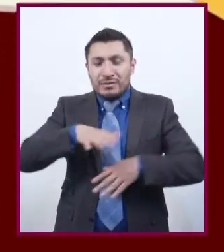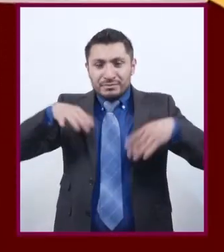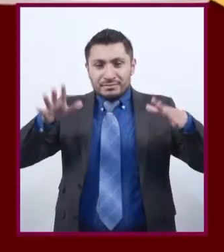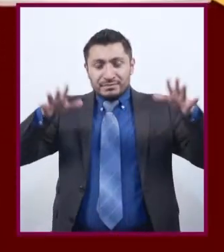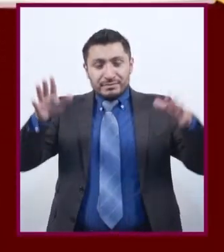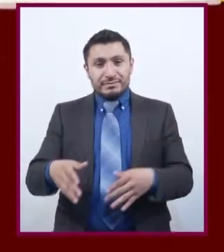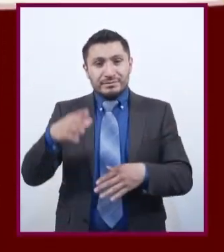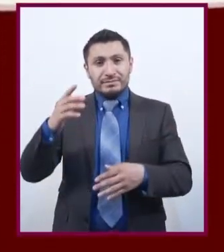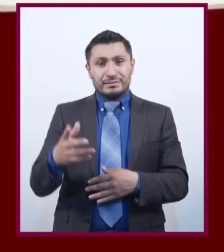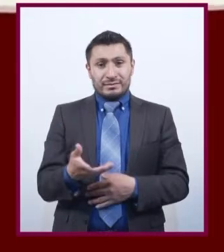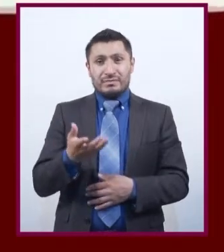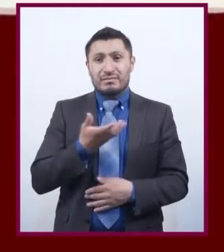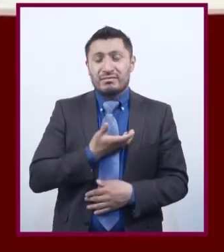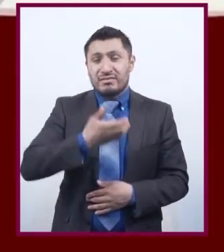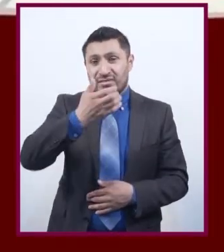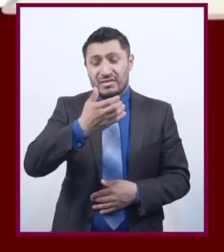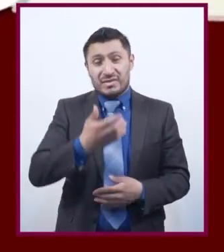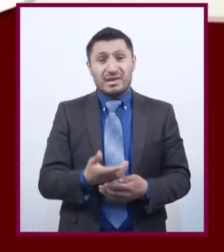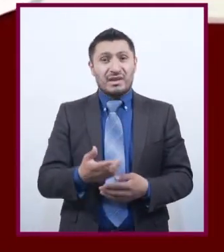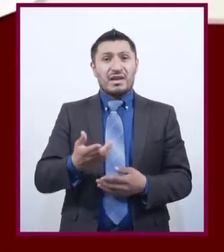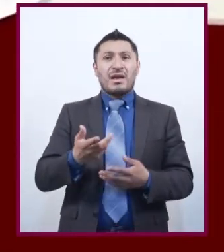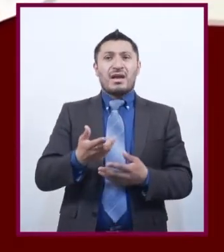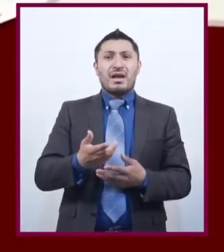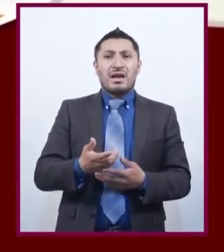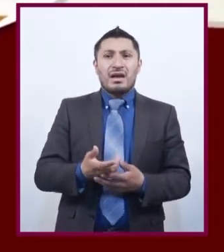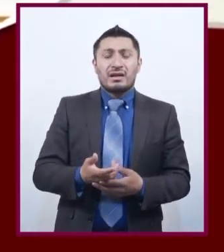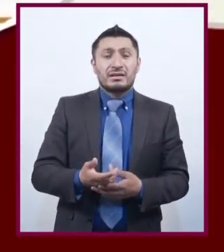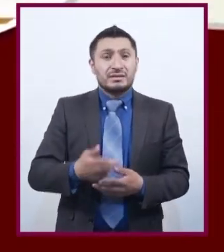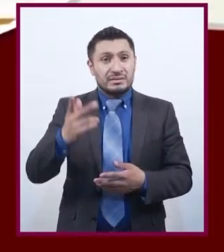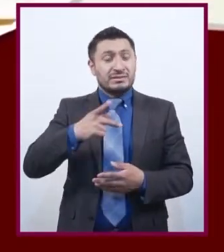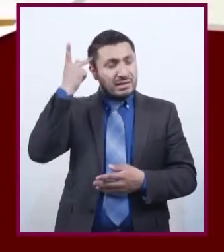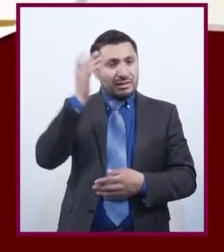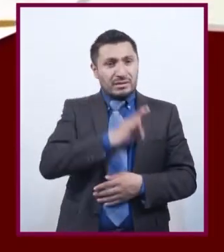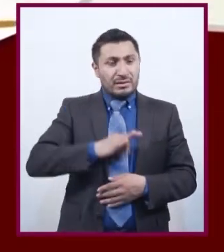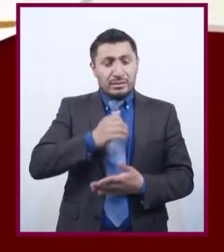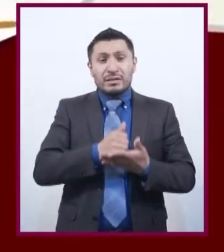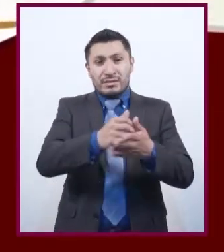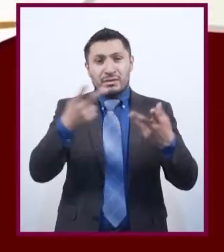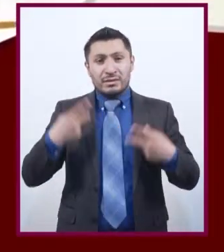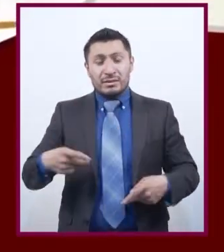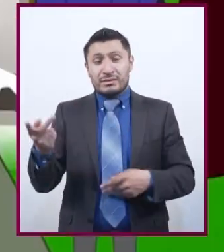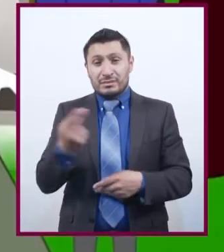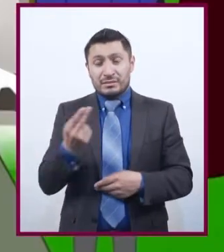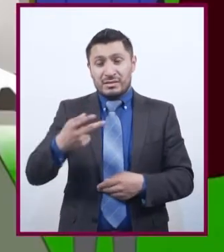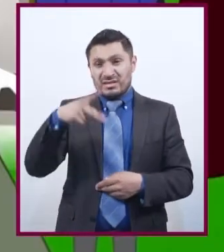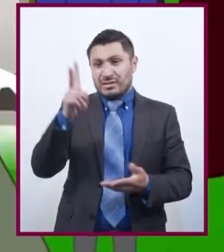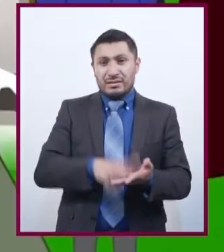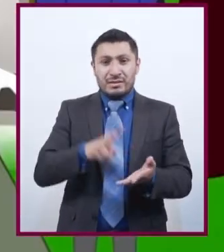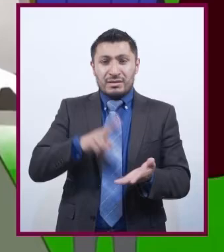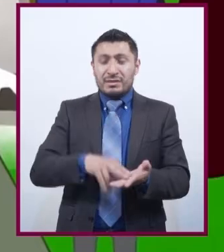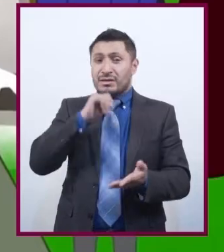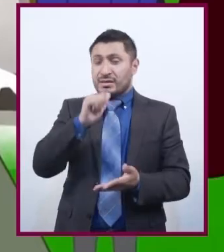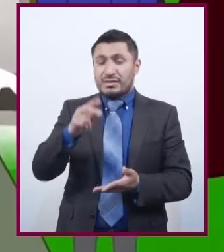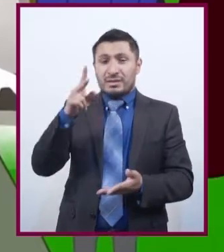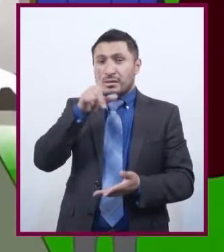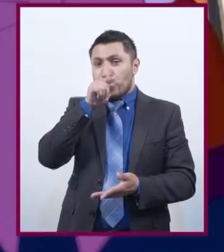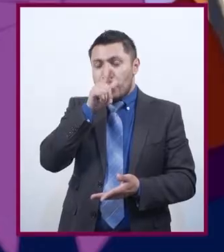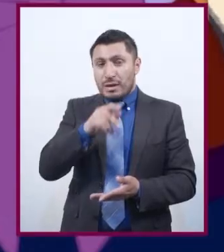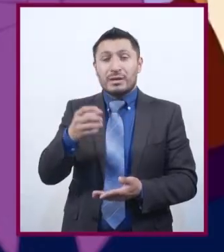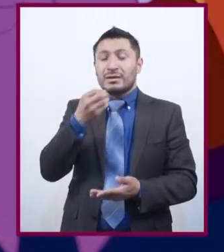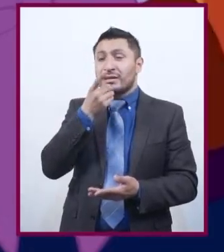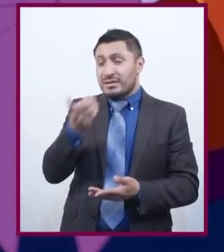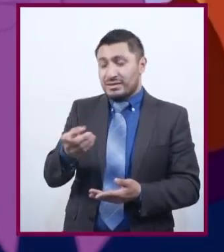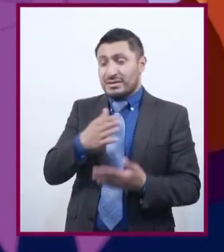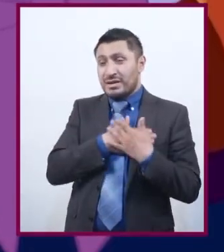a la ayuda de la golondrina el príncipe feliz ayudó a personas necesitadas sin embargo no valoró la vida